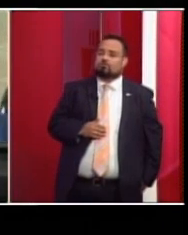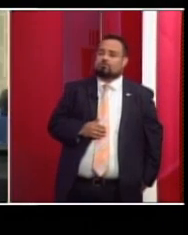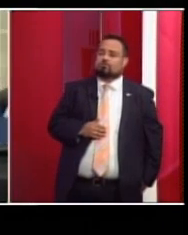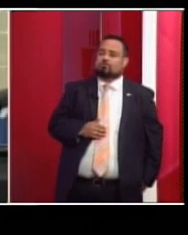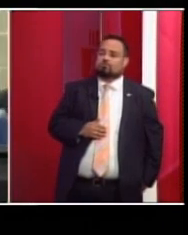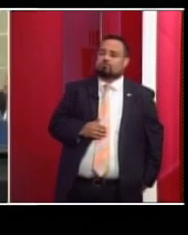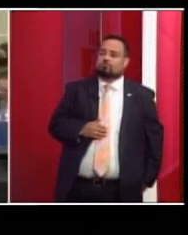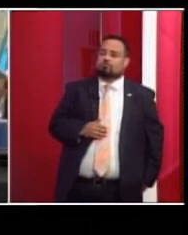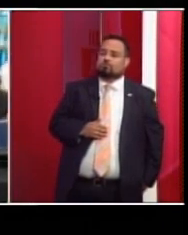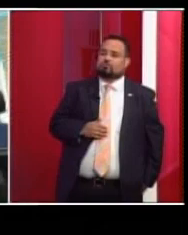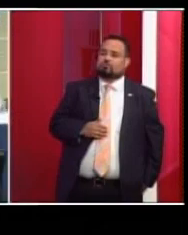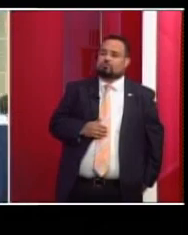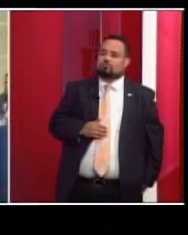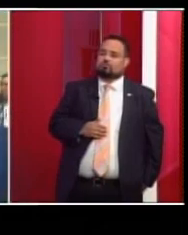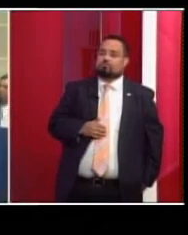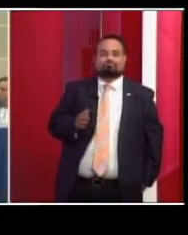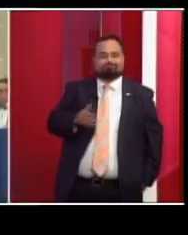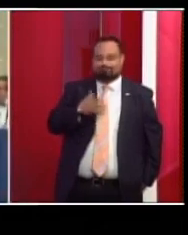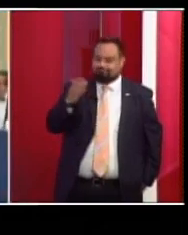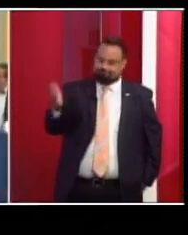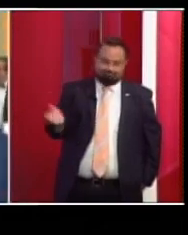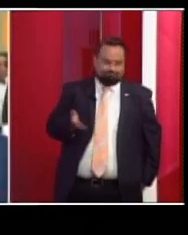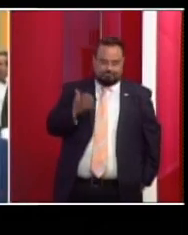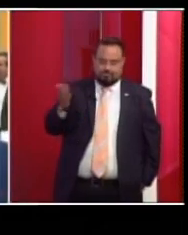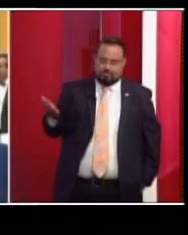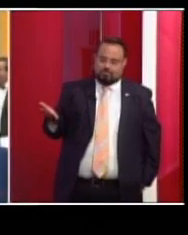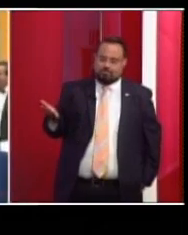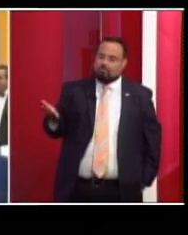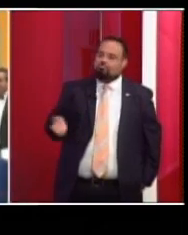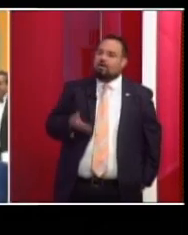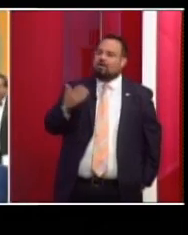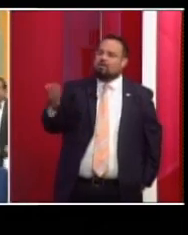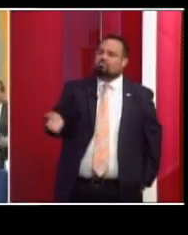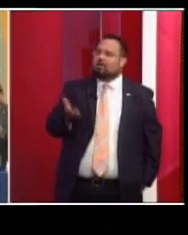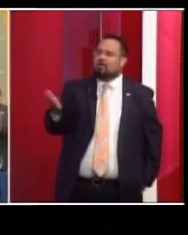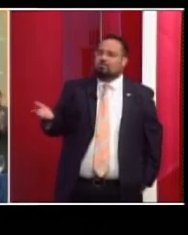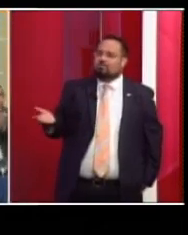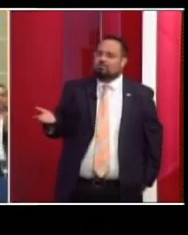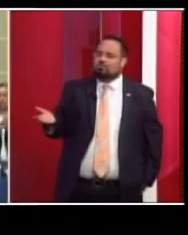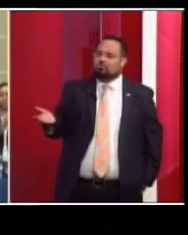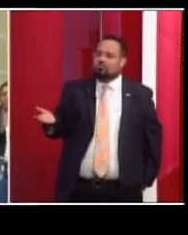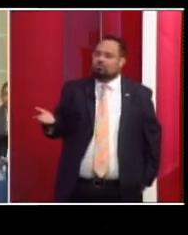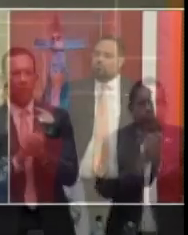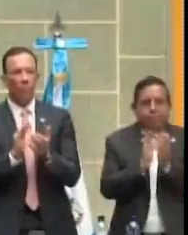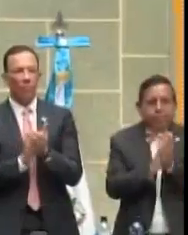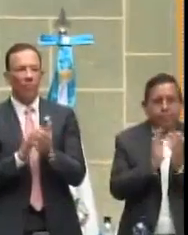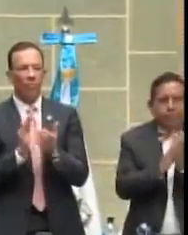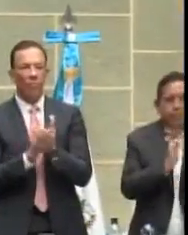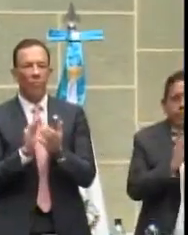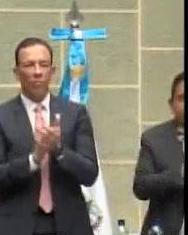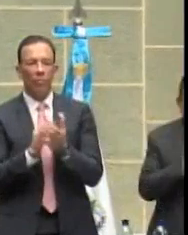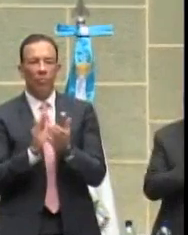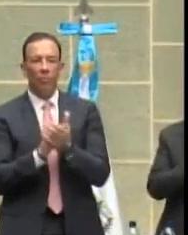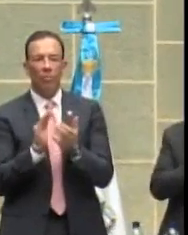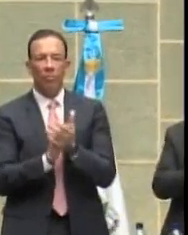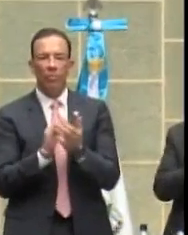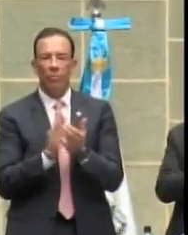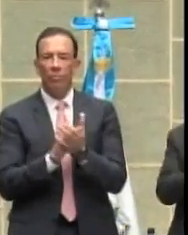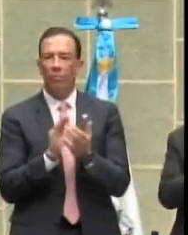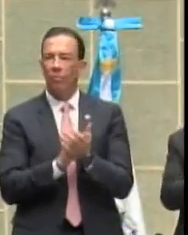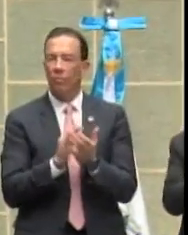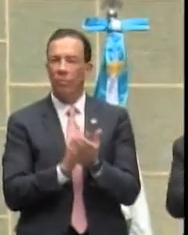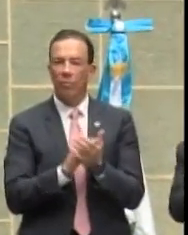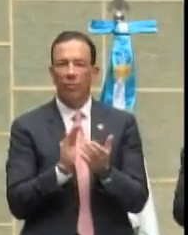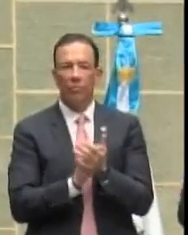hay muchas personas actualmente que alquilan muchas personas también que están ciertamente que viven en lugares precarios